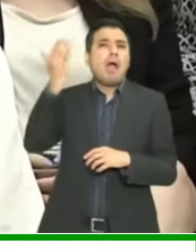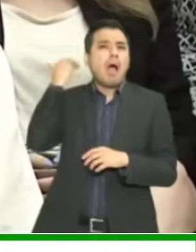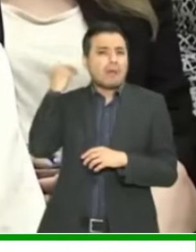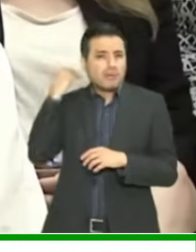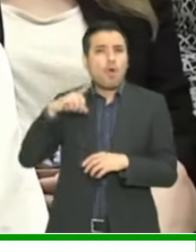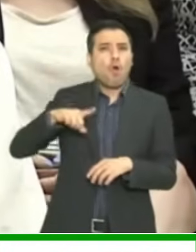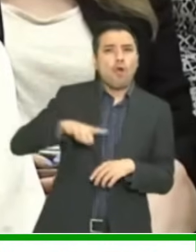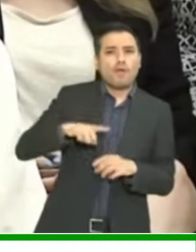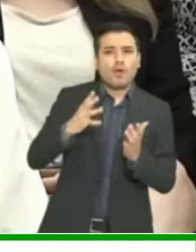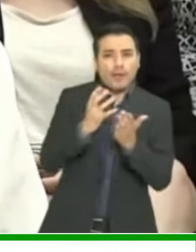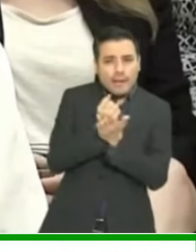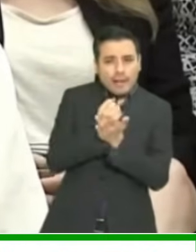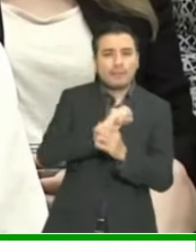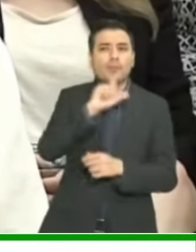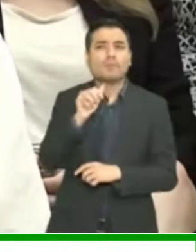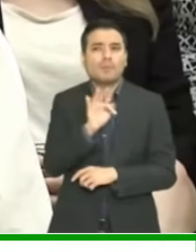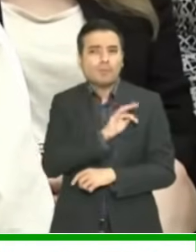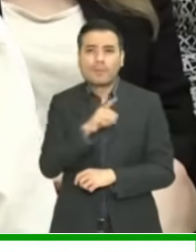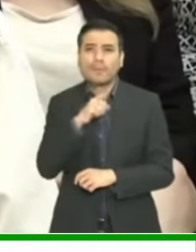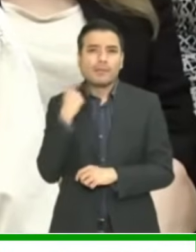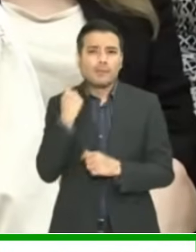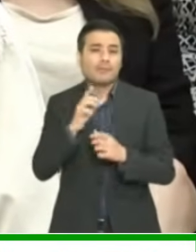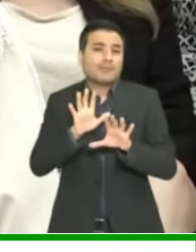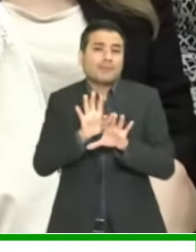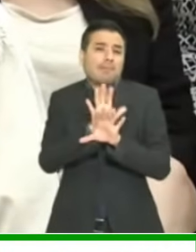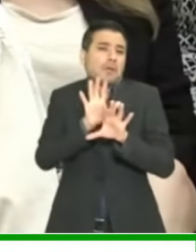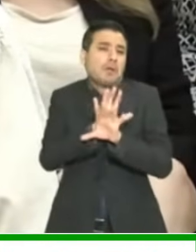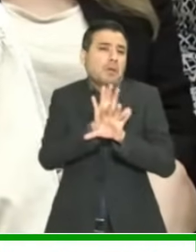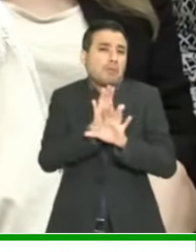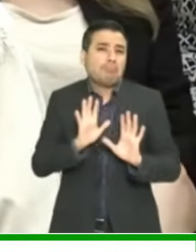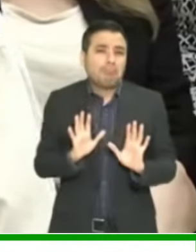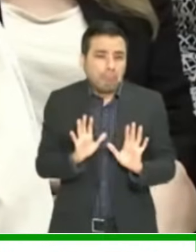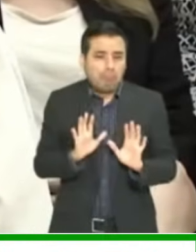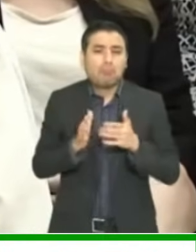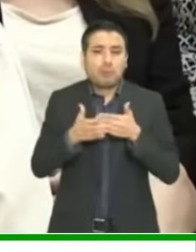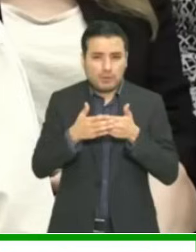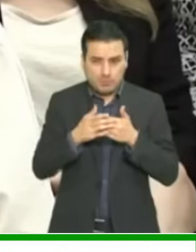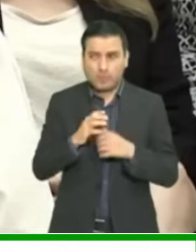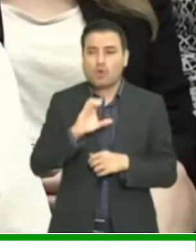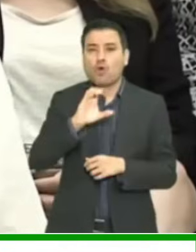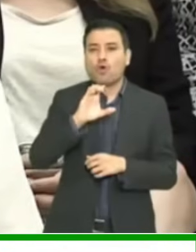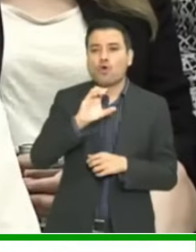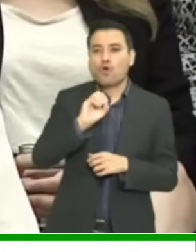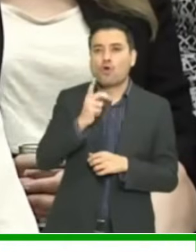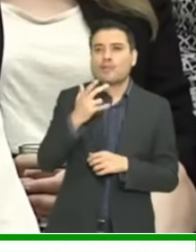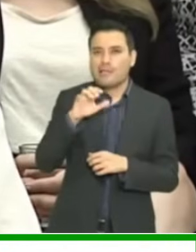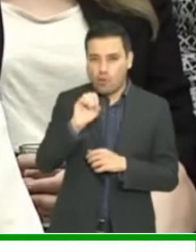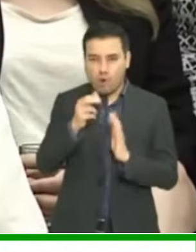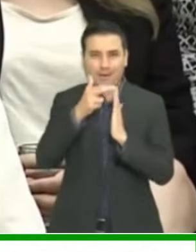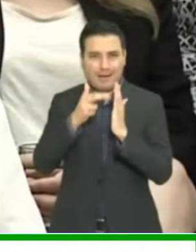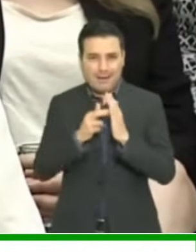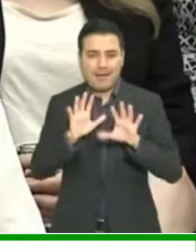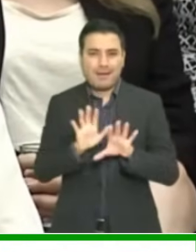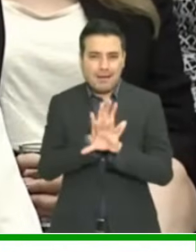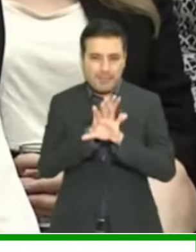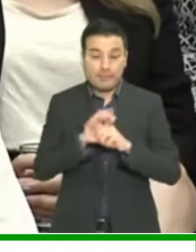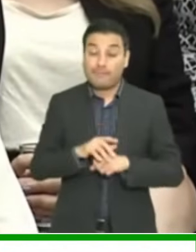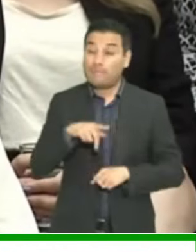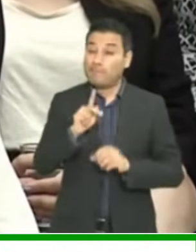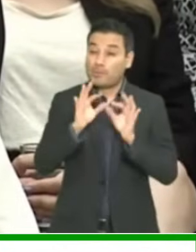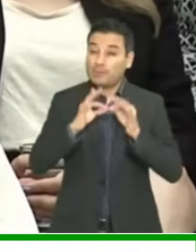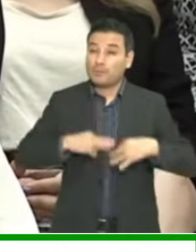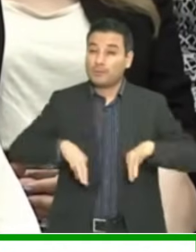en el gobierno y esto no será definitivo. ¿Cómo se haga? Pues tendrá sus propios códigos y dilemas en el tiempo y los procesos democráticos. Pero lo que sí es muy